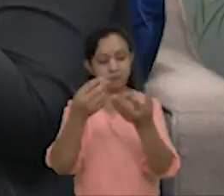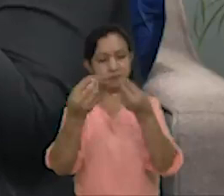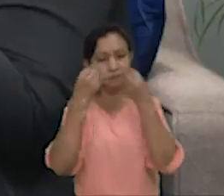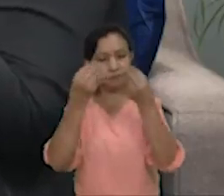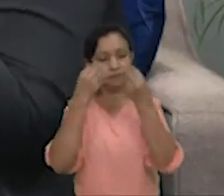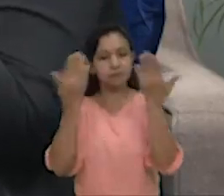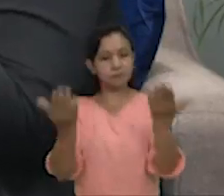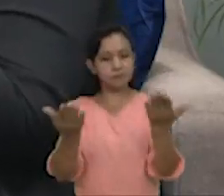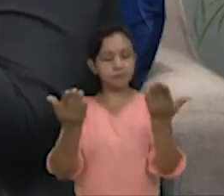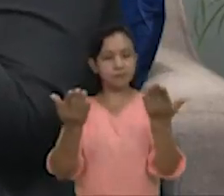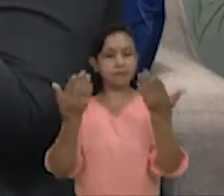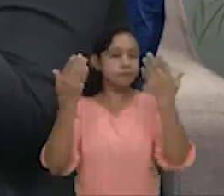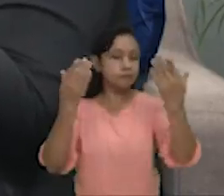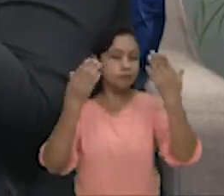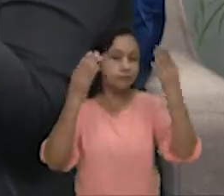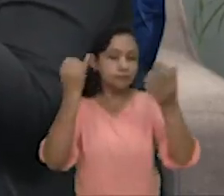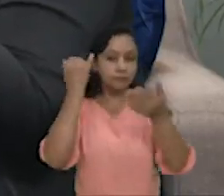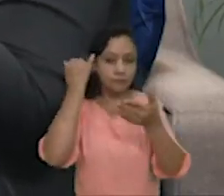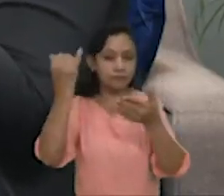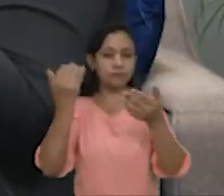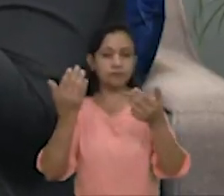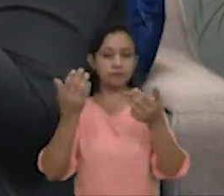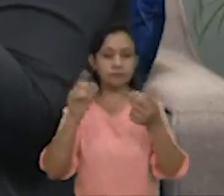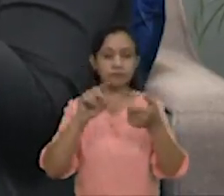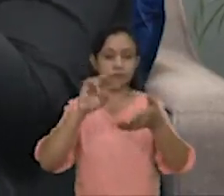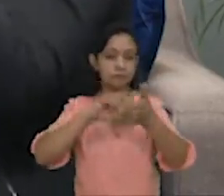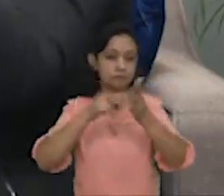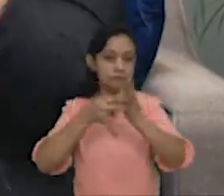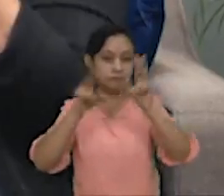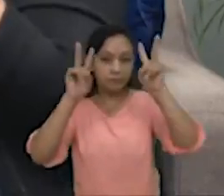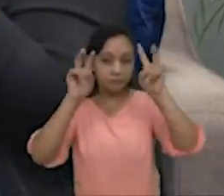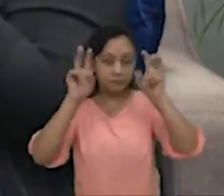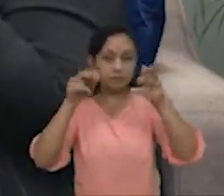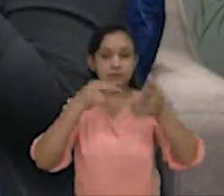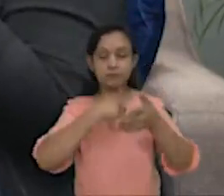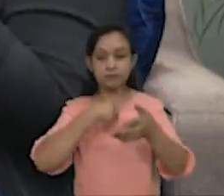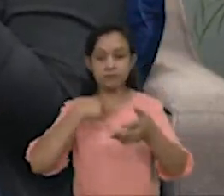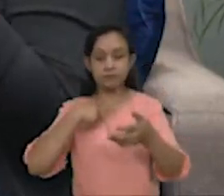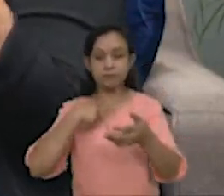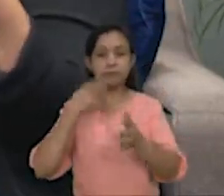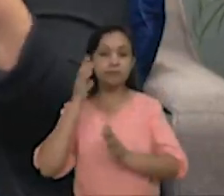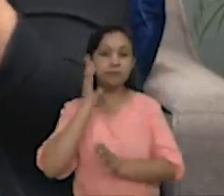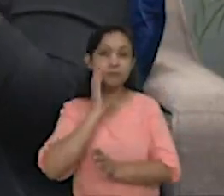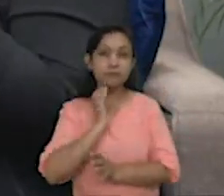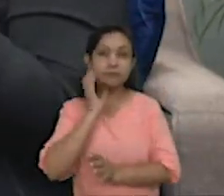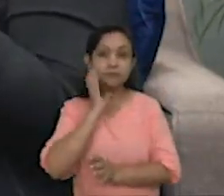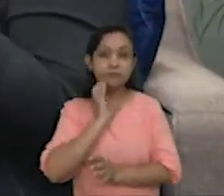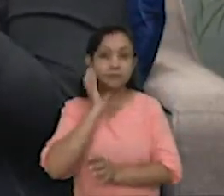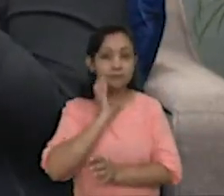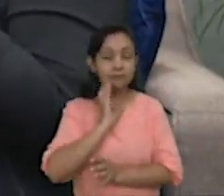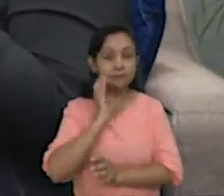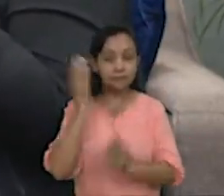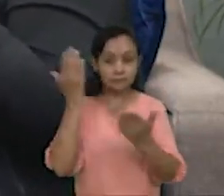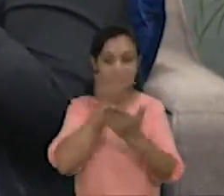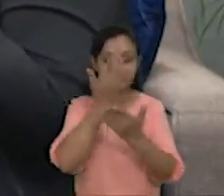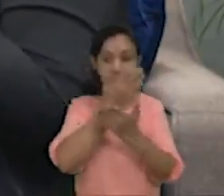te establece paradigmas, teorías, ¿verdad?, que ahí están construidas, pero desde la experiencia